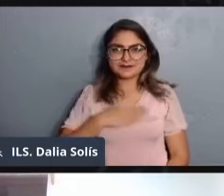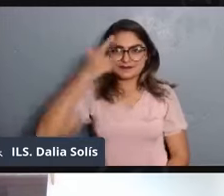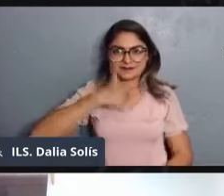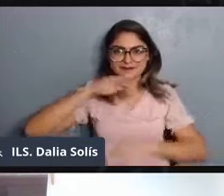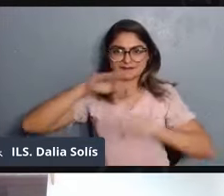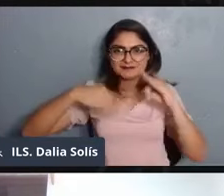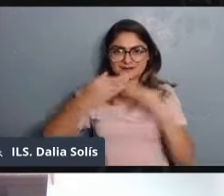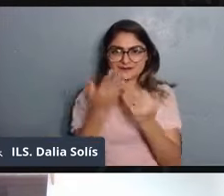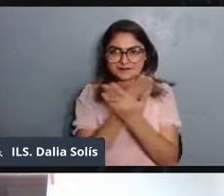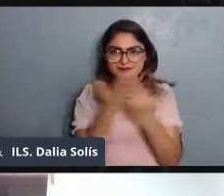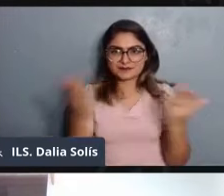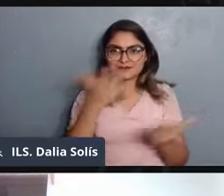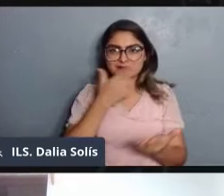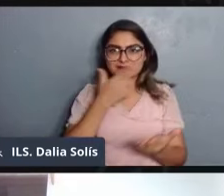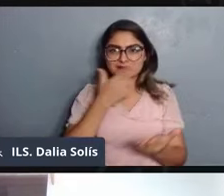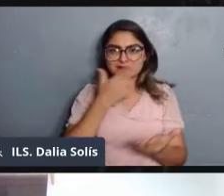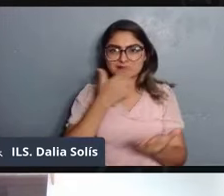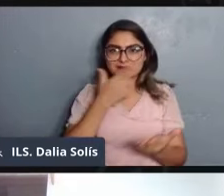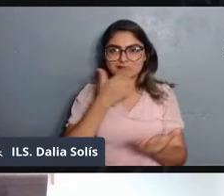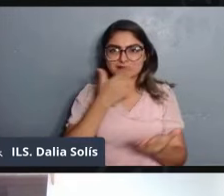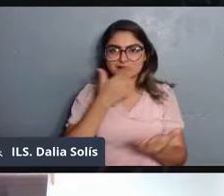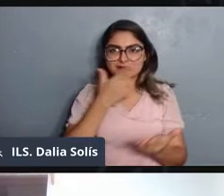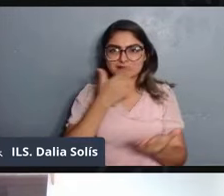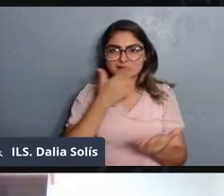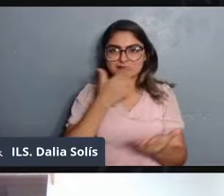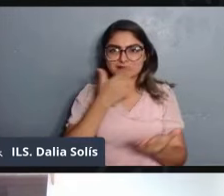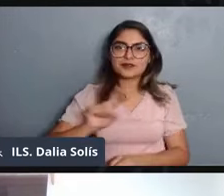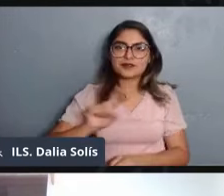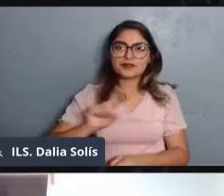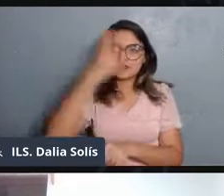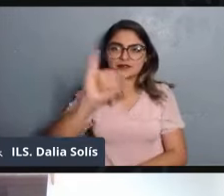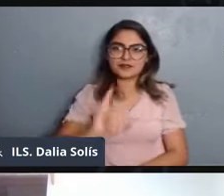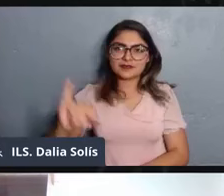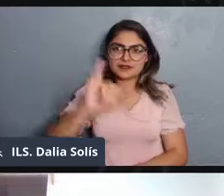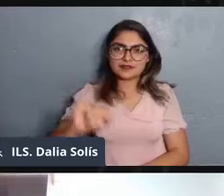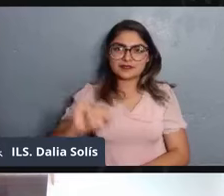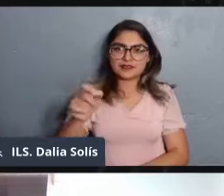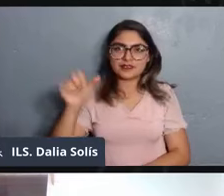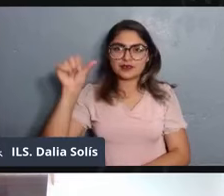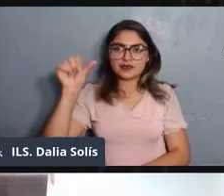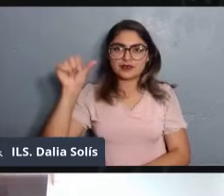de septiembre, del mes de septiembre que estamos empezando.